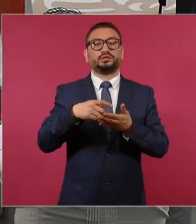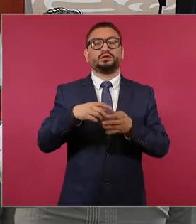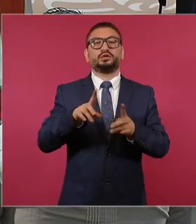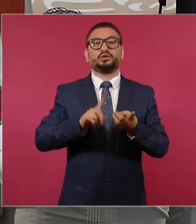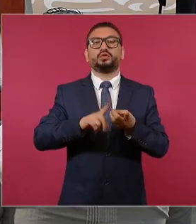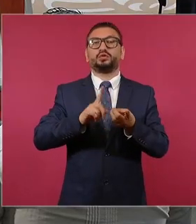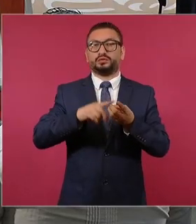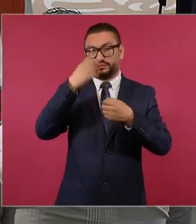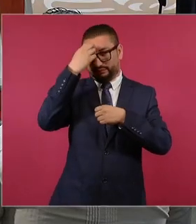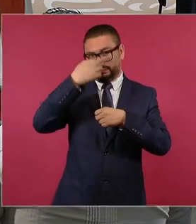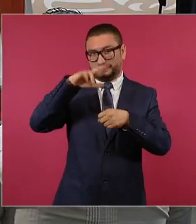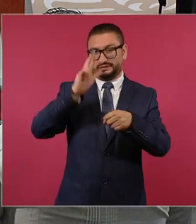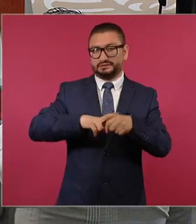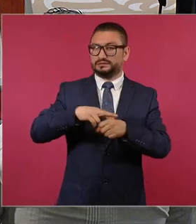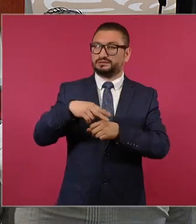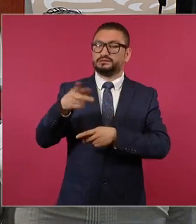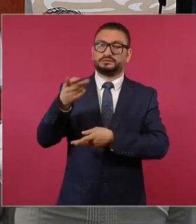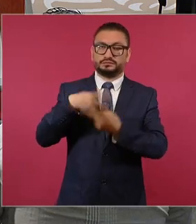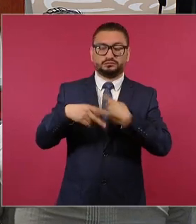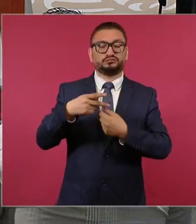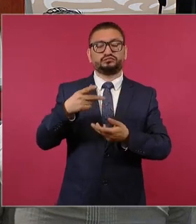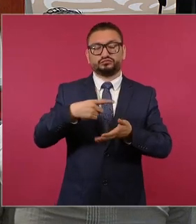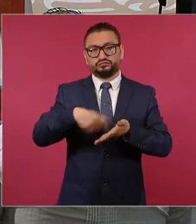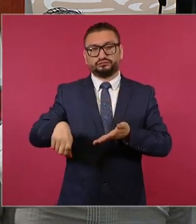en el extranjero.